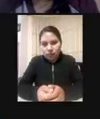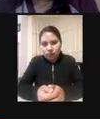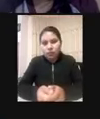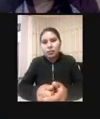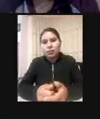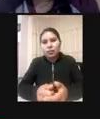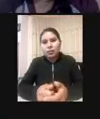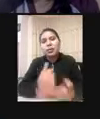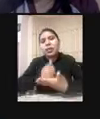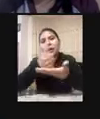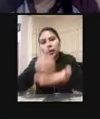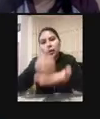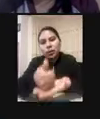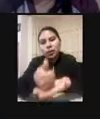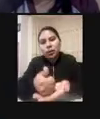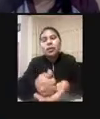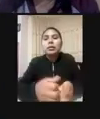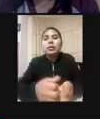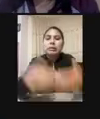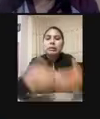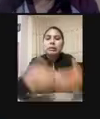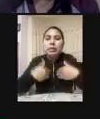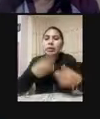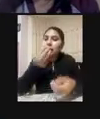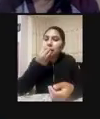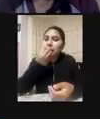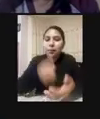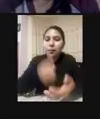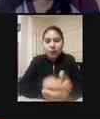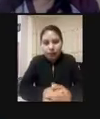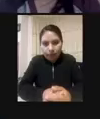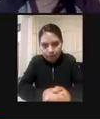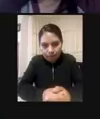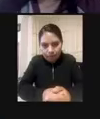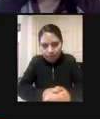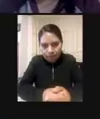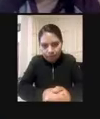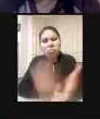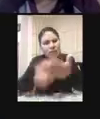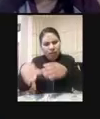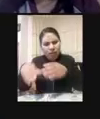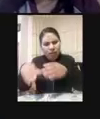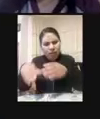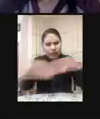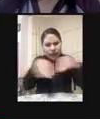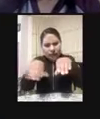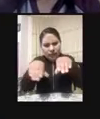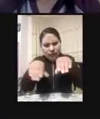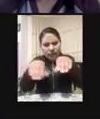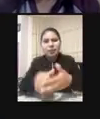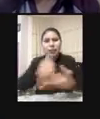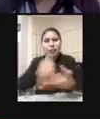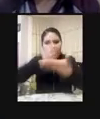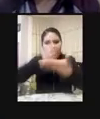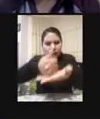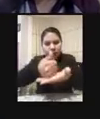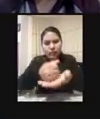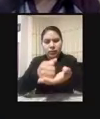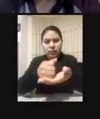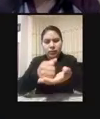alimentación para poder corregir estos problemas. ¿Qué hacemos para aportar a esto? Hay que hacer que